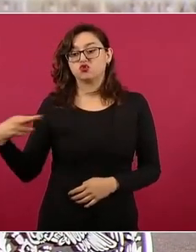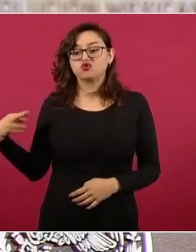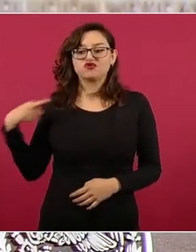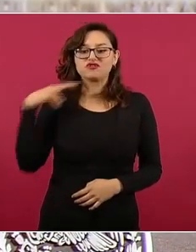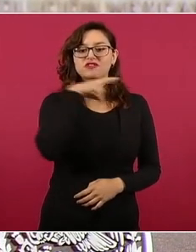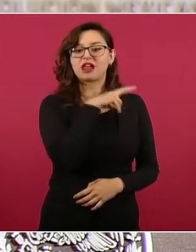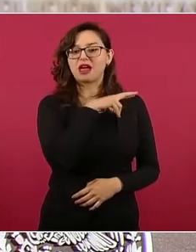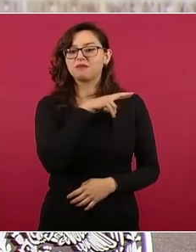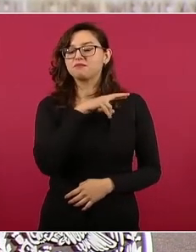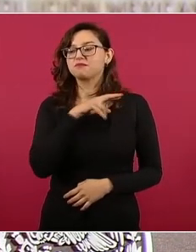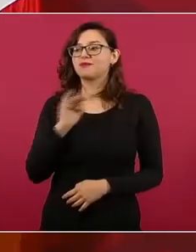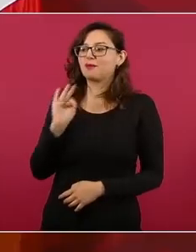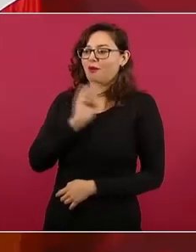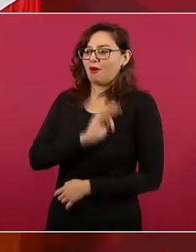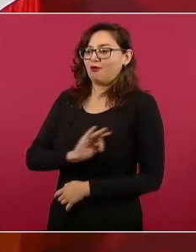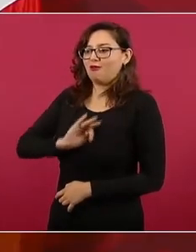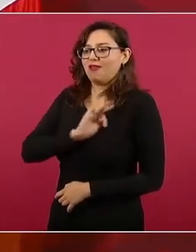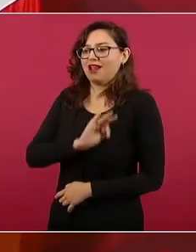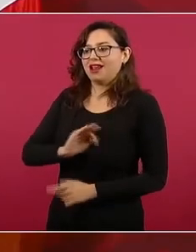a